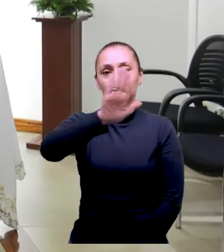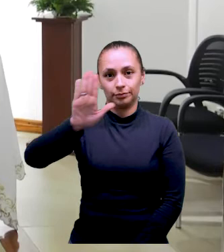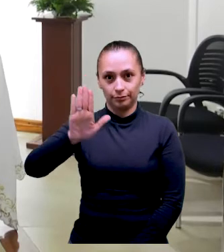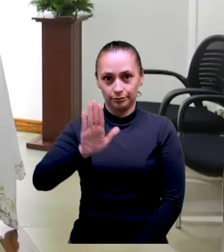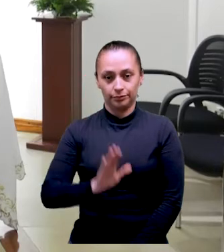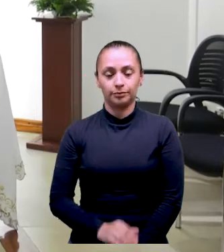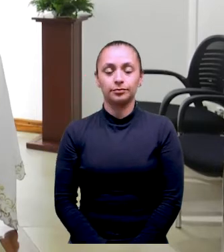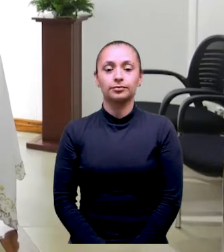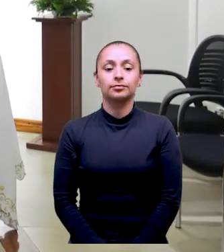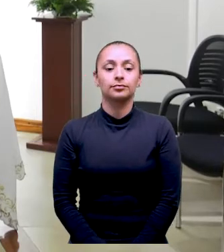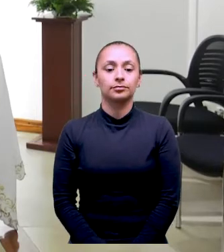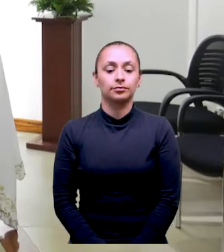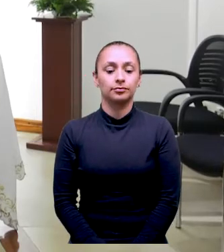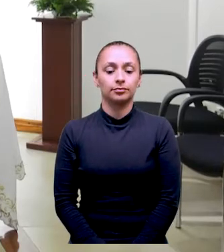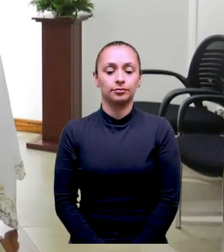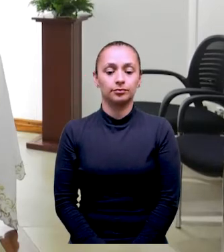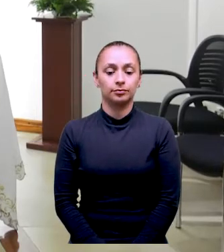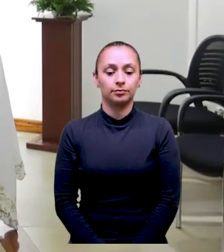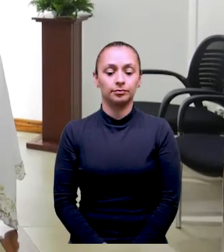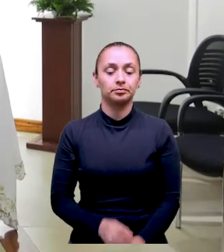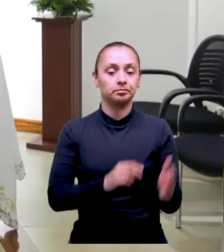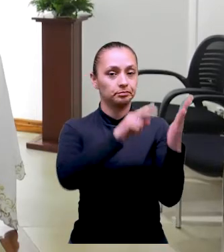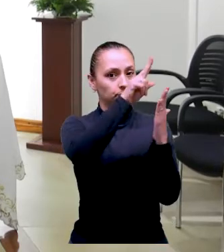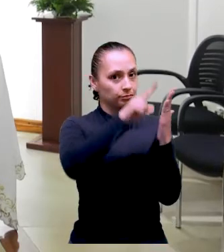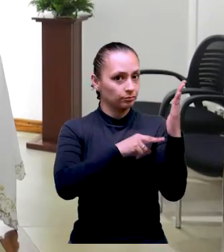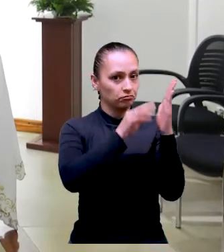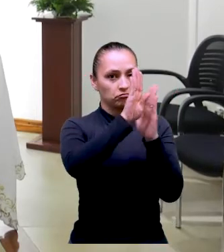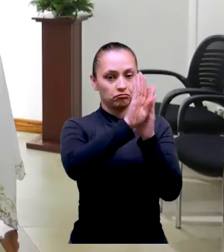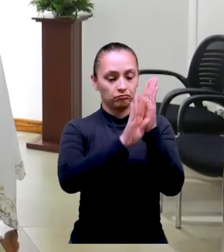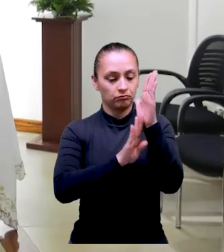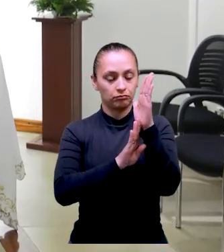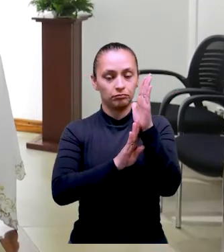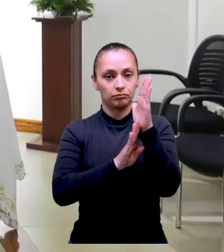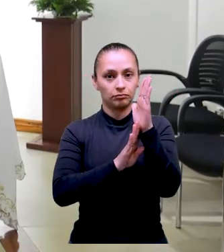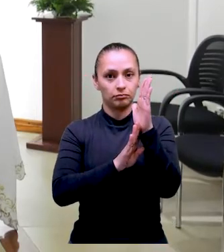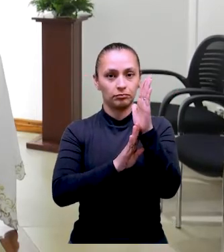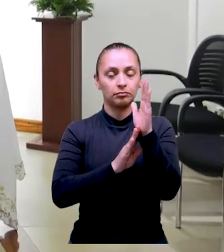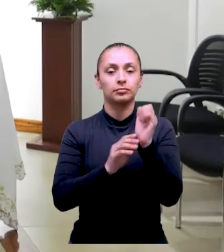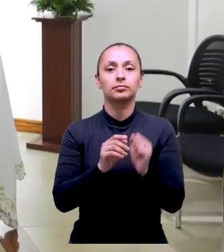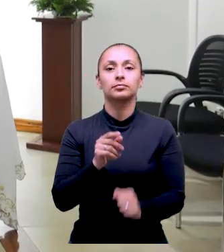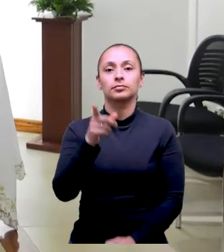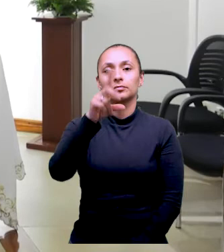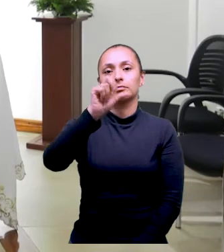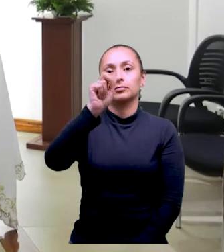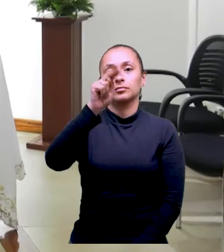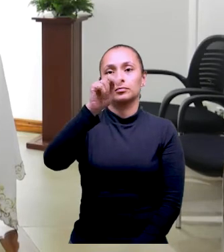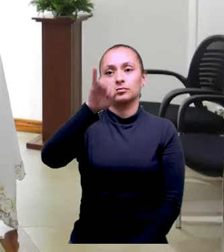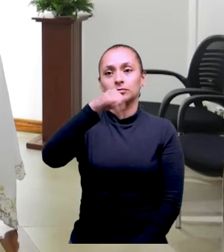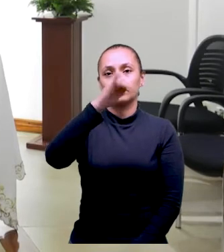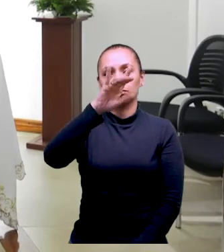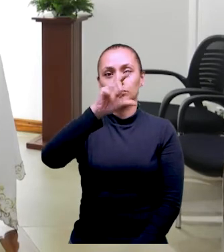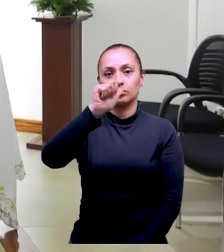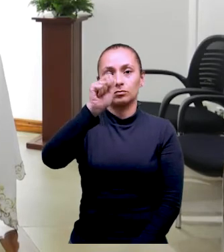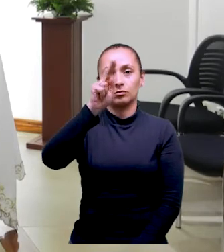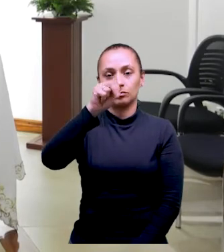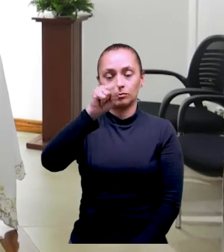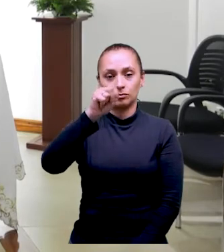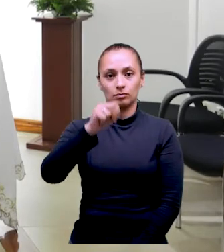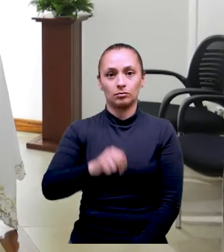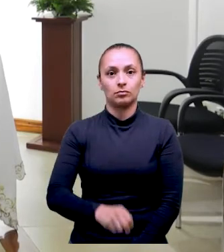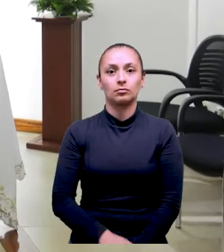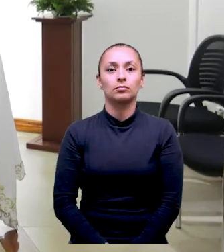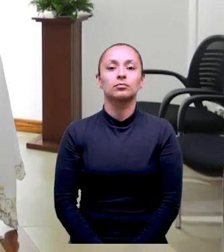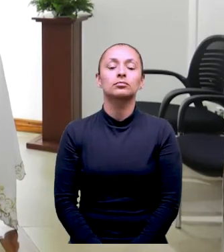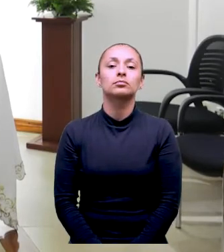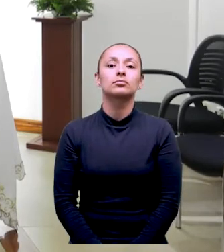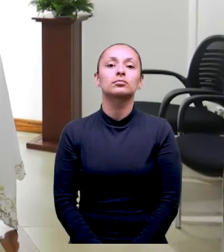hermanos el señor está con ustedes lectura del santo evangelio según